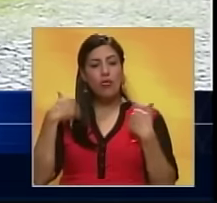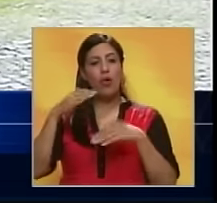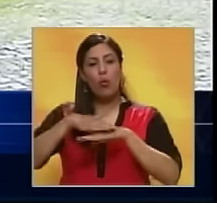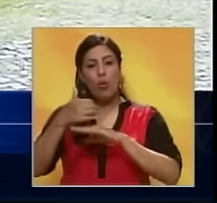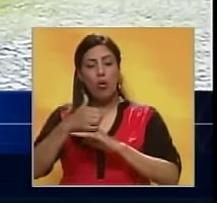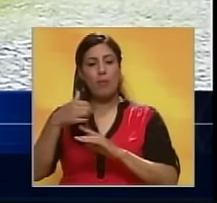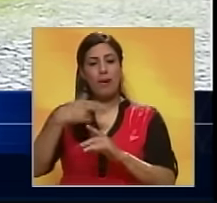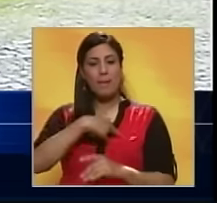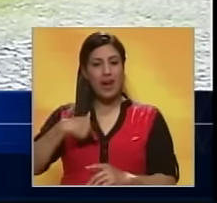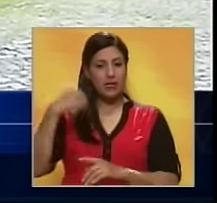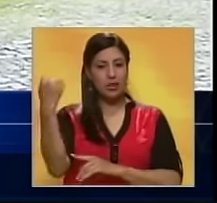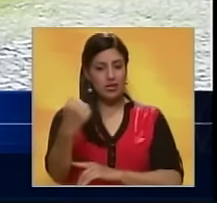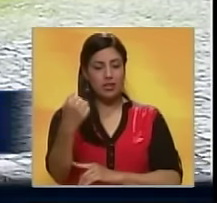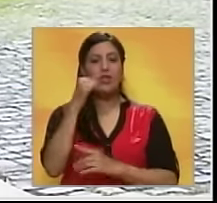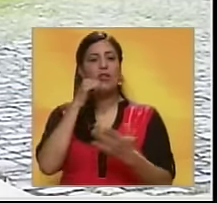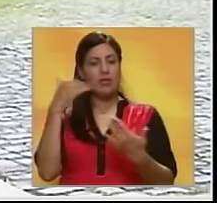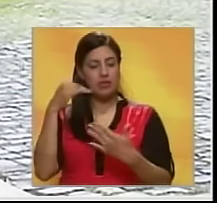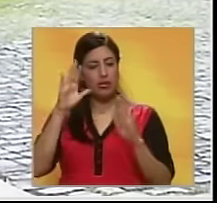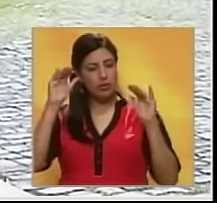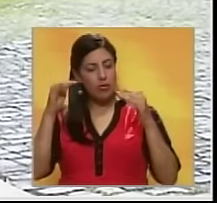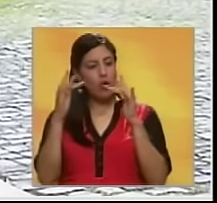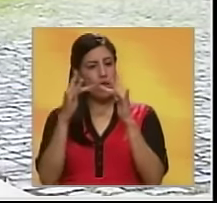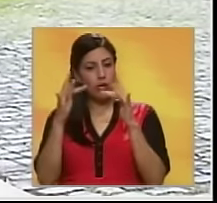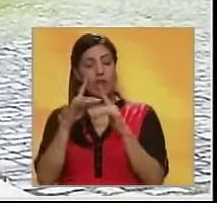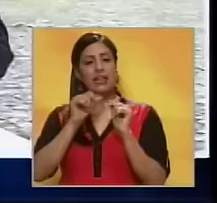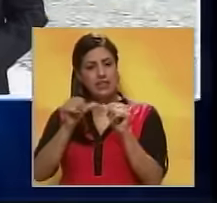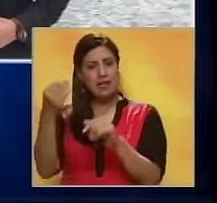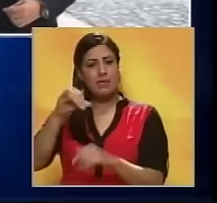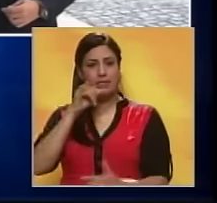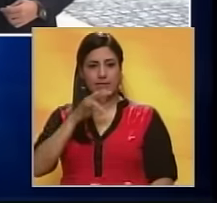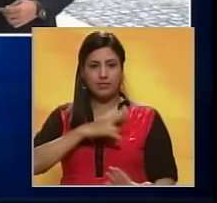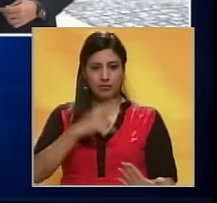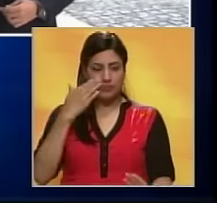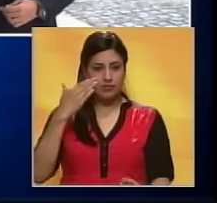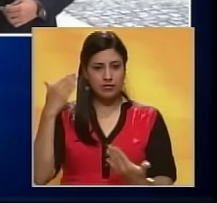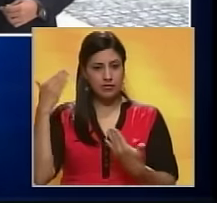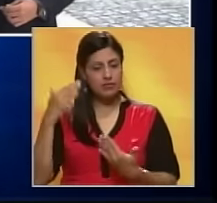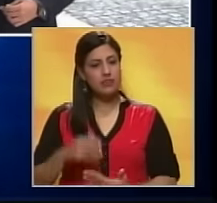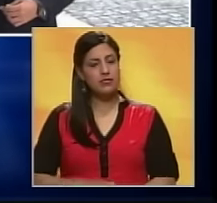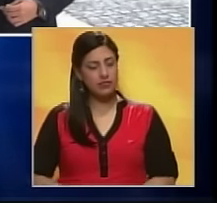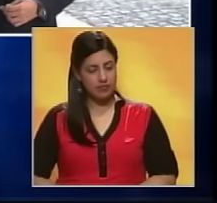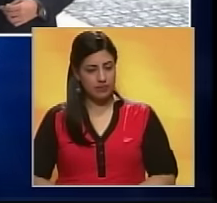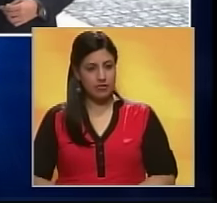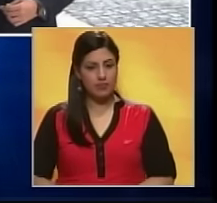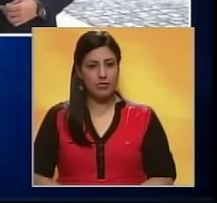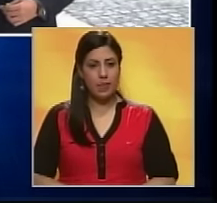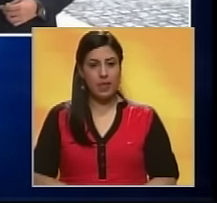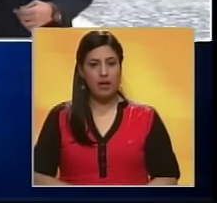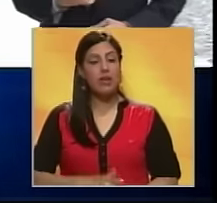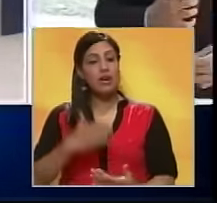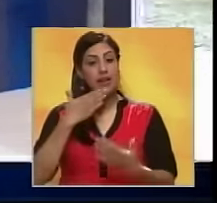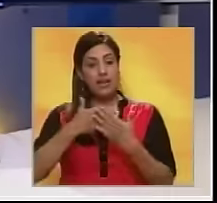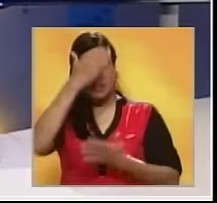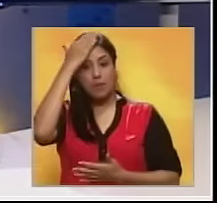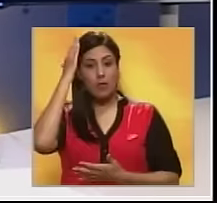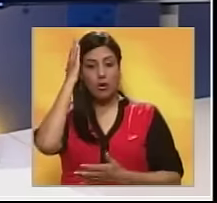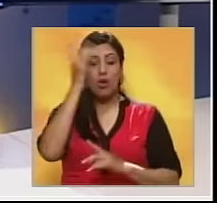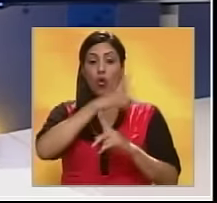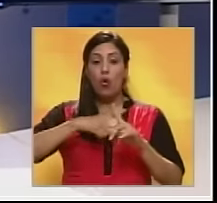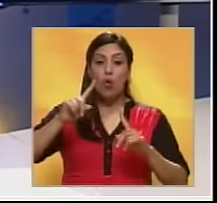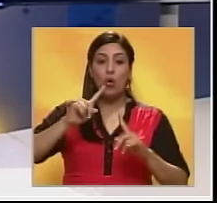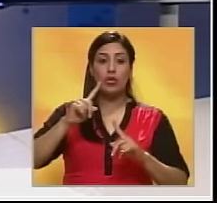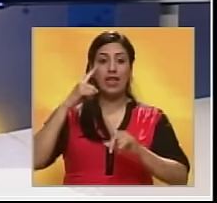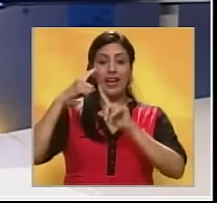violencia. Nosotros con esta información despedimos este contacto, pero sigan con más de la emisión meridiana de Noticiero Venevisión. Muchísimas gracias, Manuel. Y